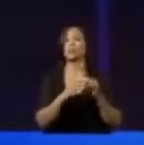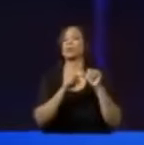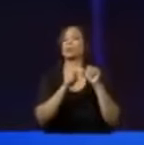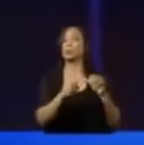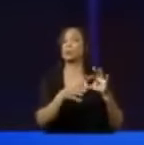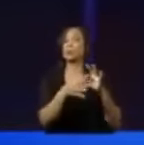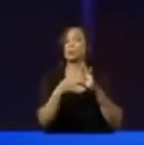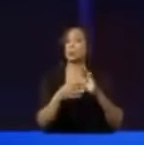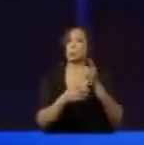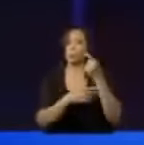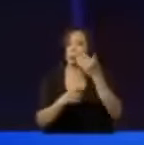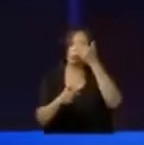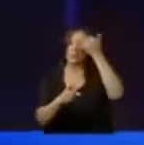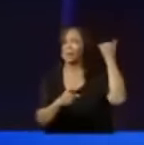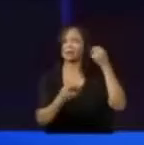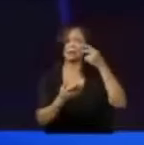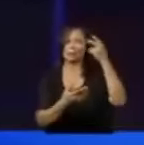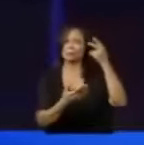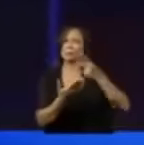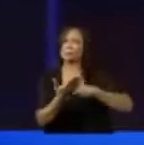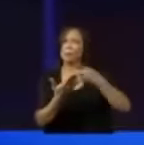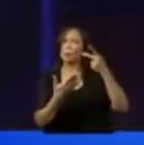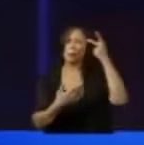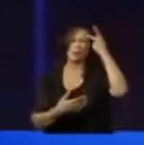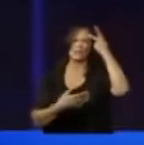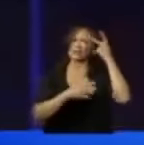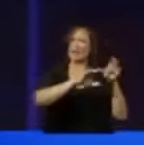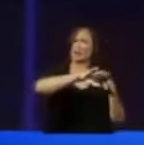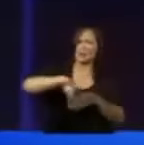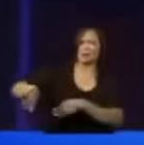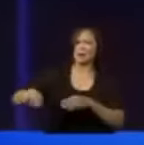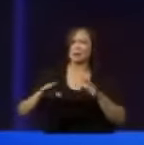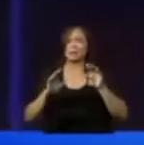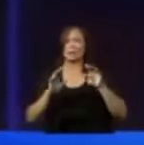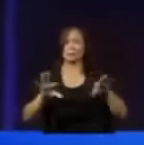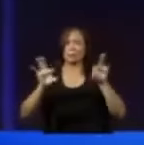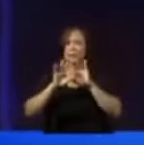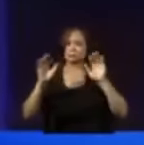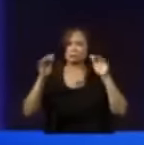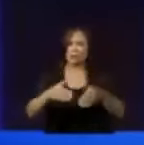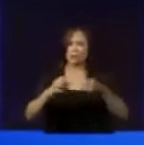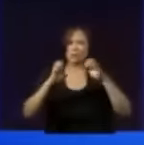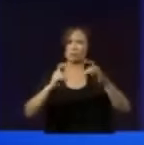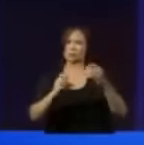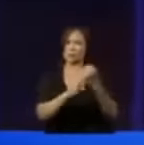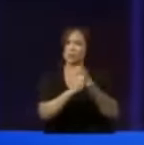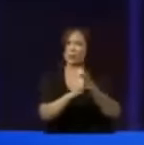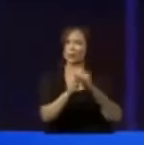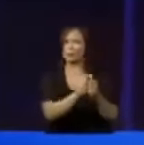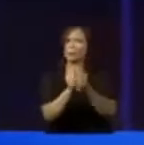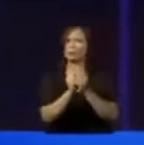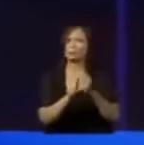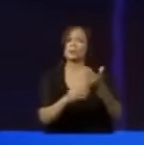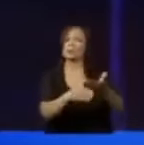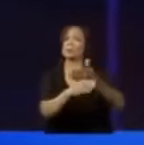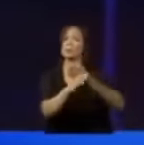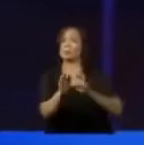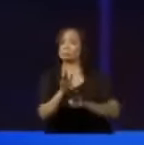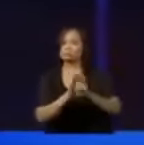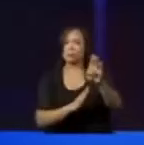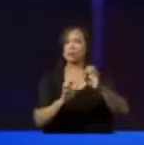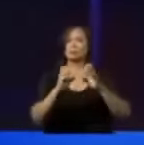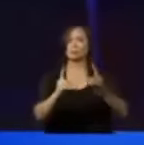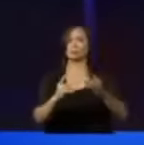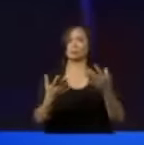seguir unidos todos. Olvidar la política en este tema de la educación y llegar a un acuerdo de trabajar juntos para seguir mejorando